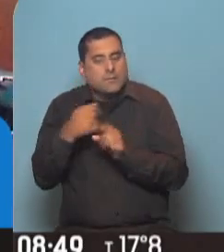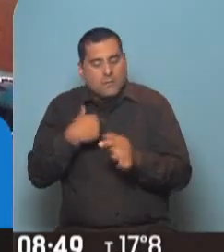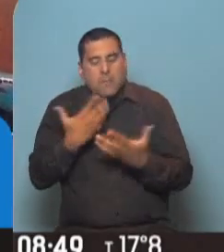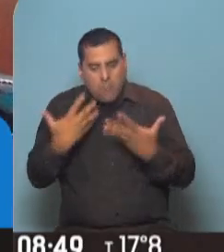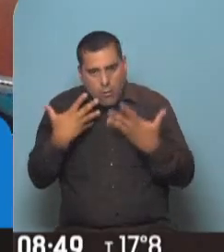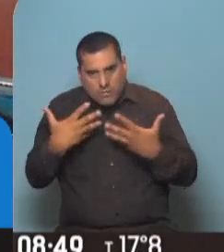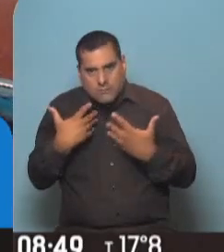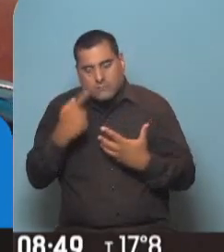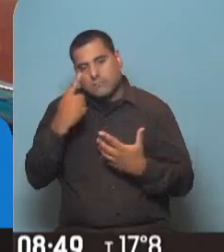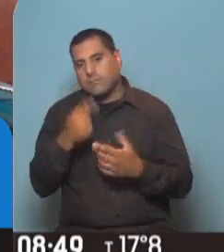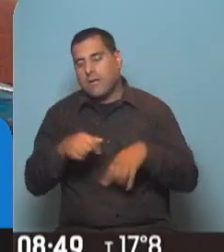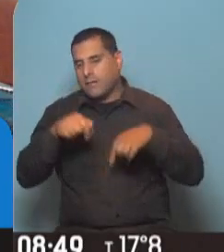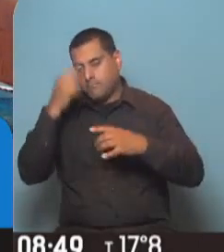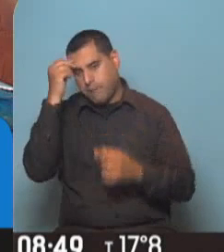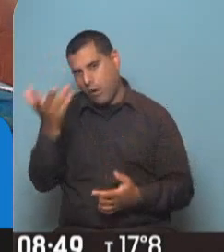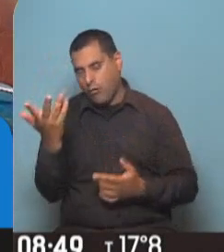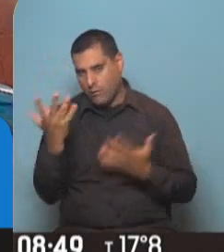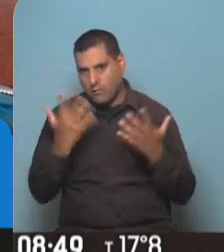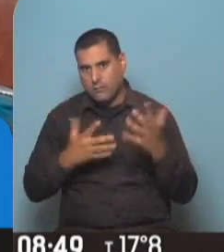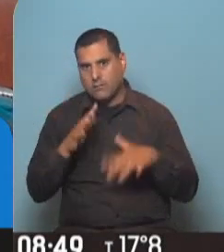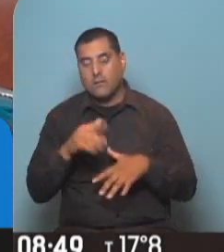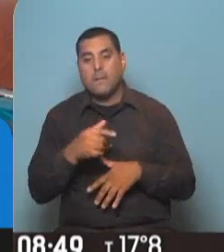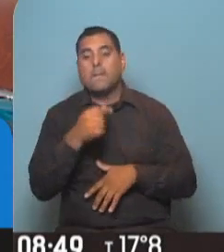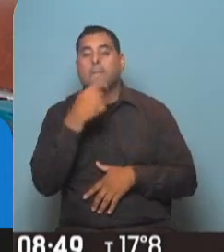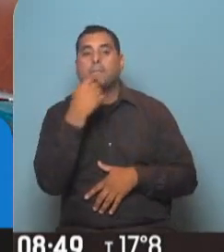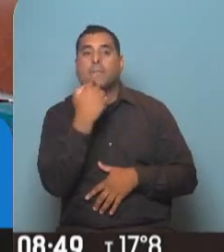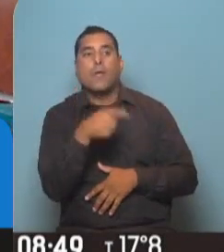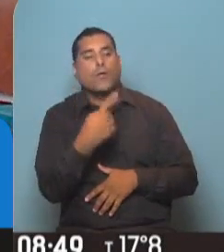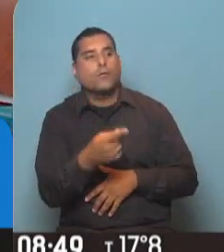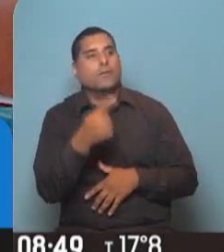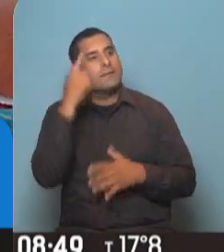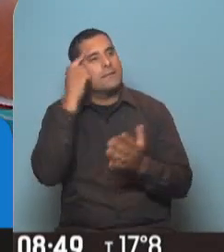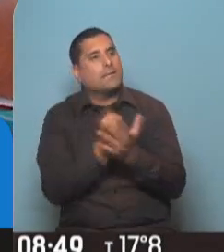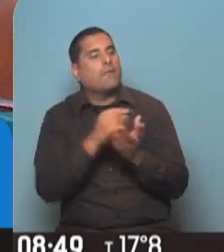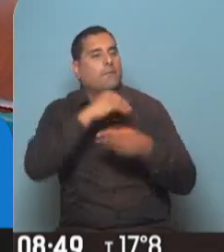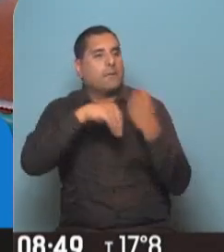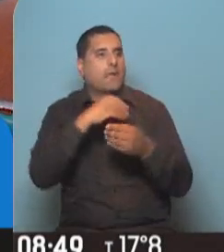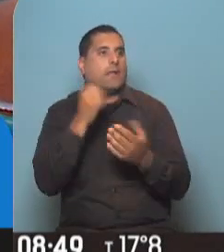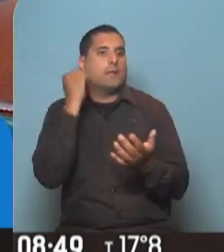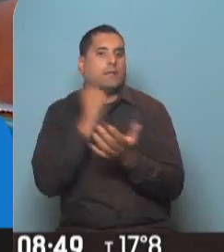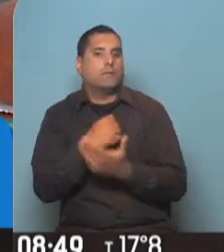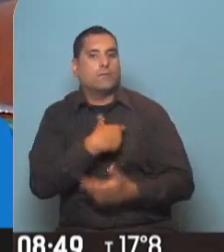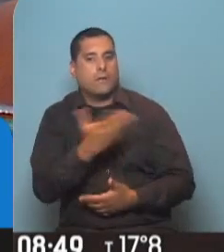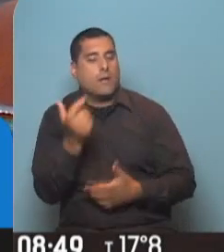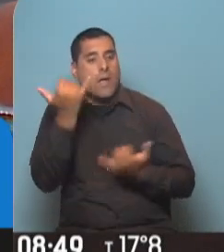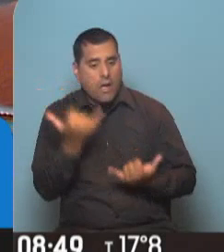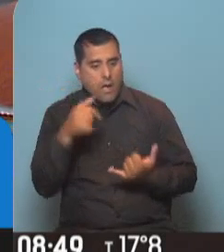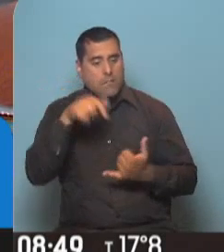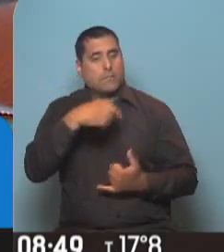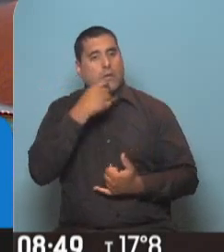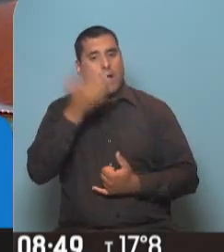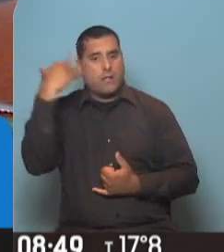volviéndolo más traumático tengamos familiares ni que hablar los traumas sociales nosotros tenemos tragedias la de amia 11